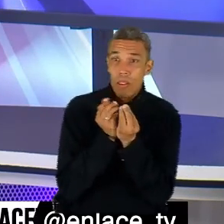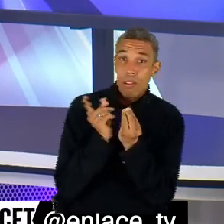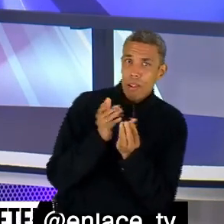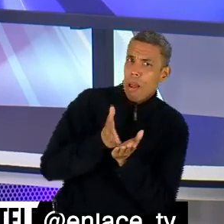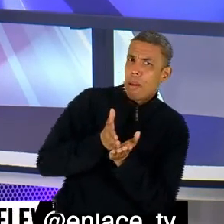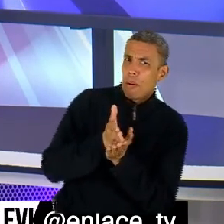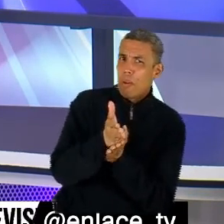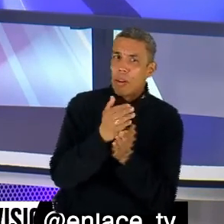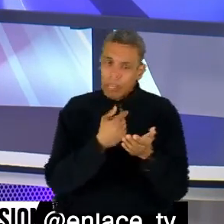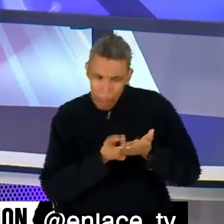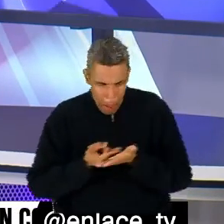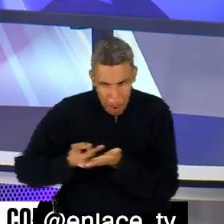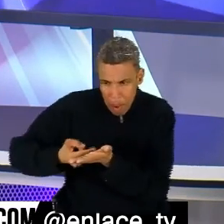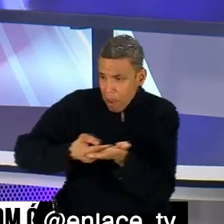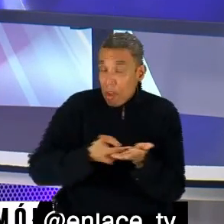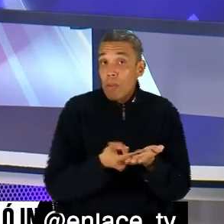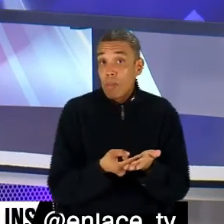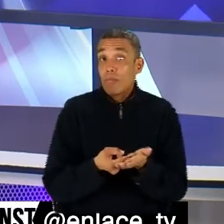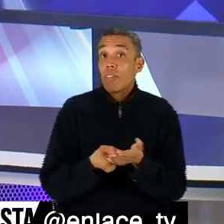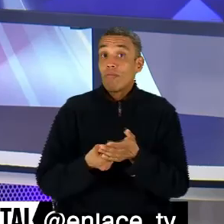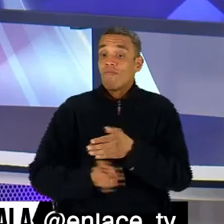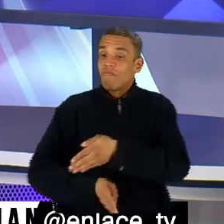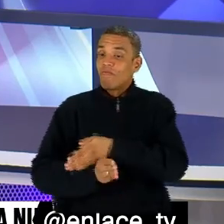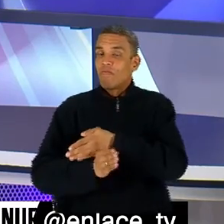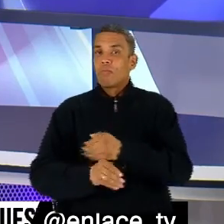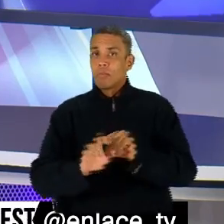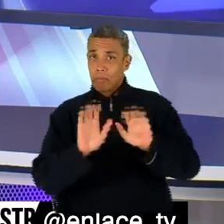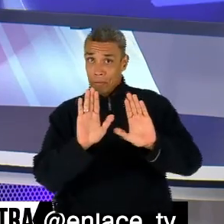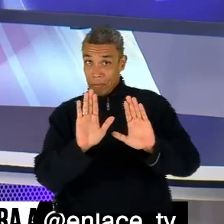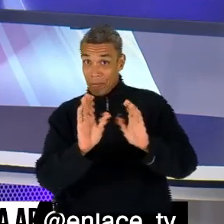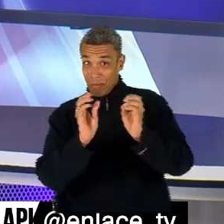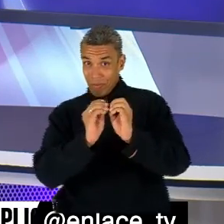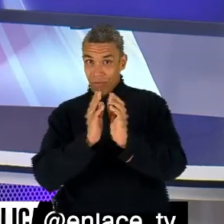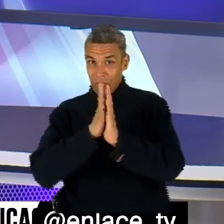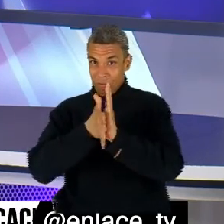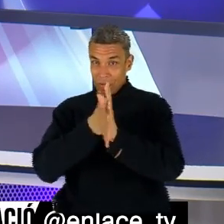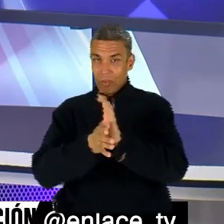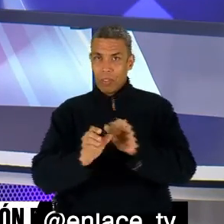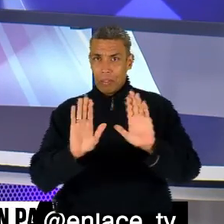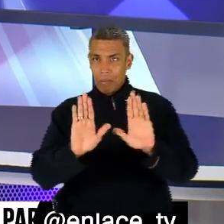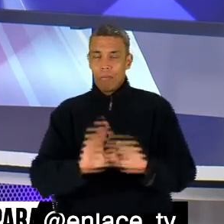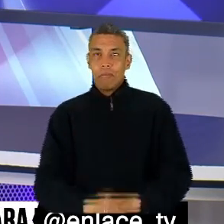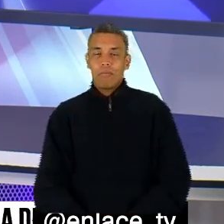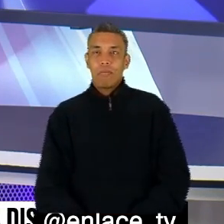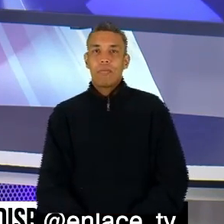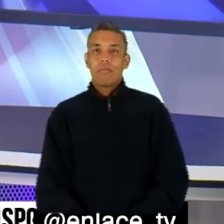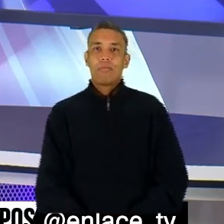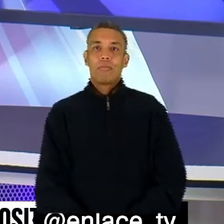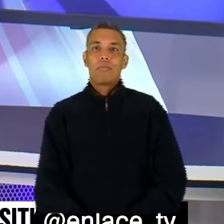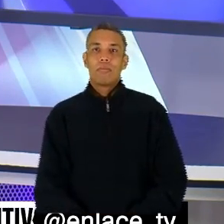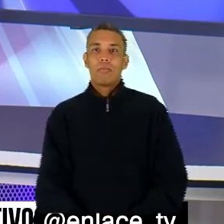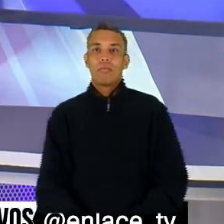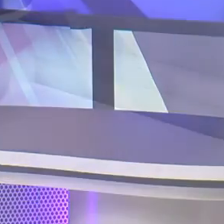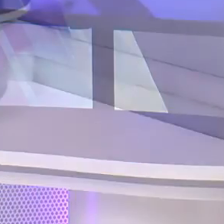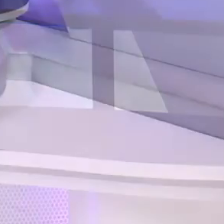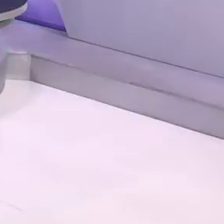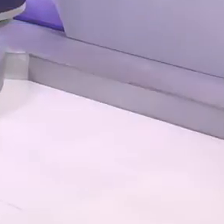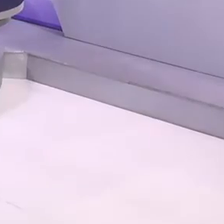sucede en este momento, en este segundo debate. Hacemos una pausa, ya regresamos con más información en Enlace Noticias.